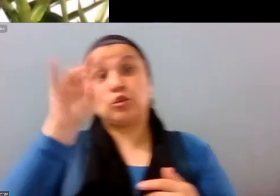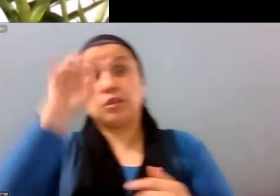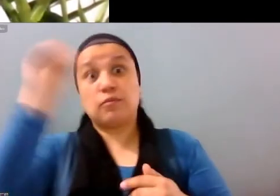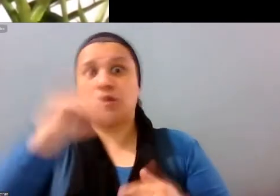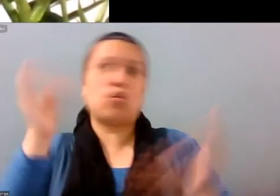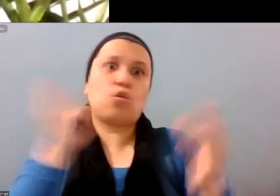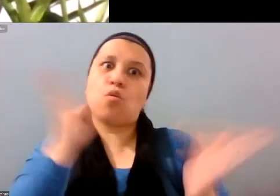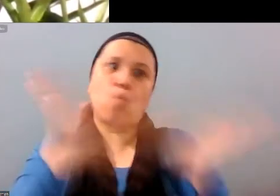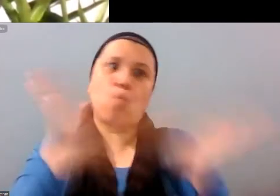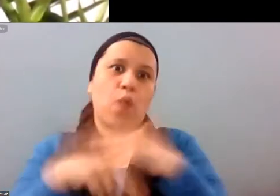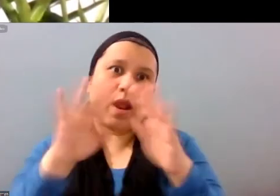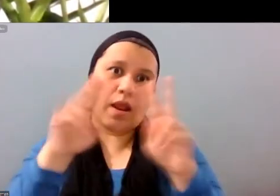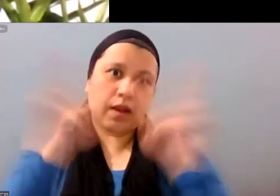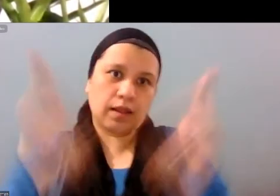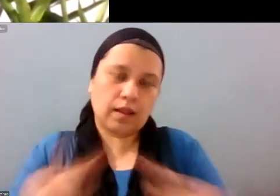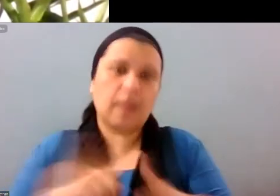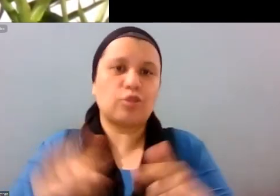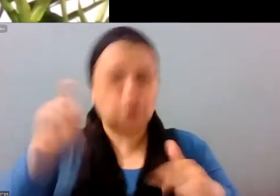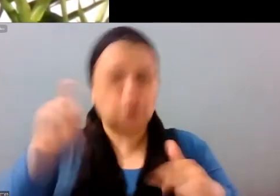más a una educación